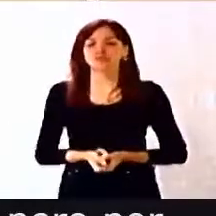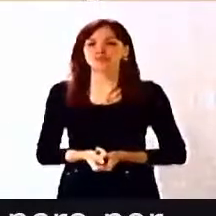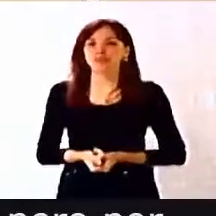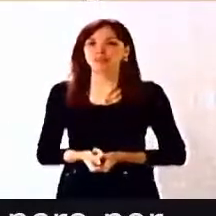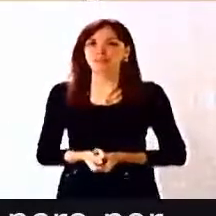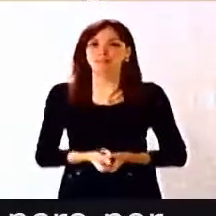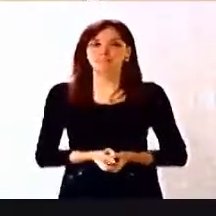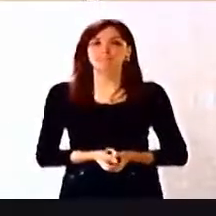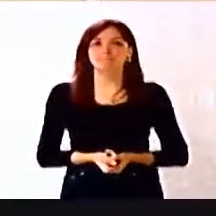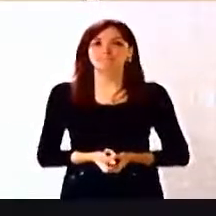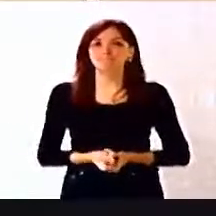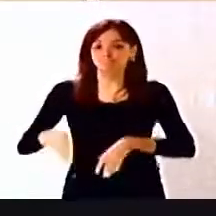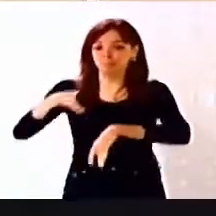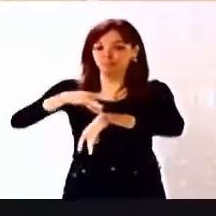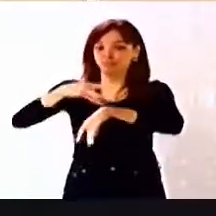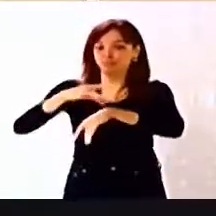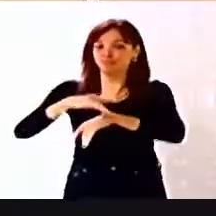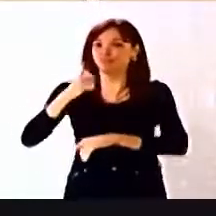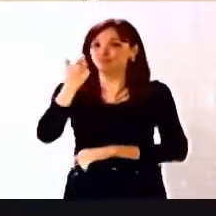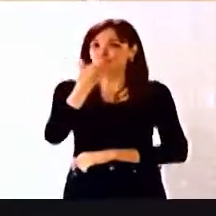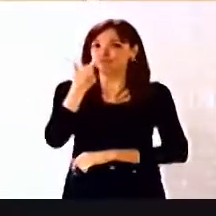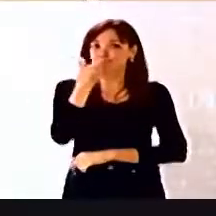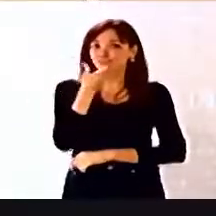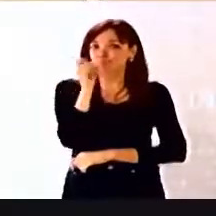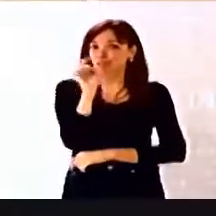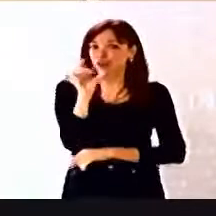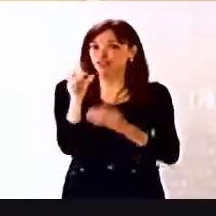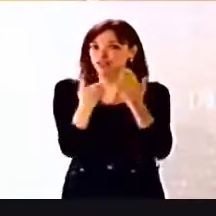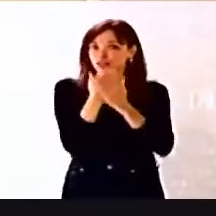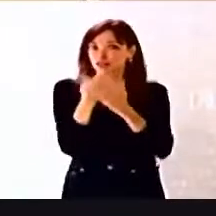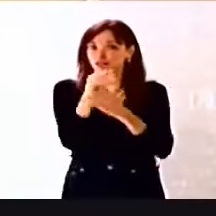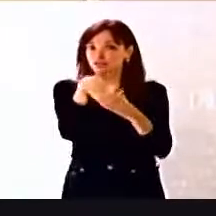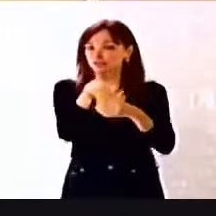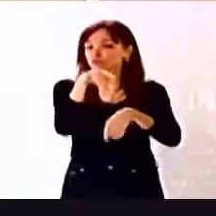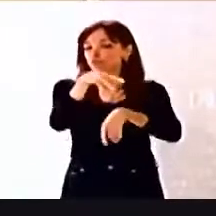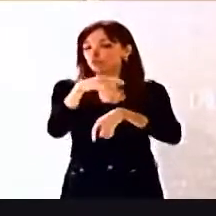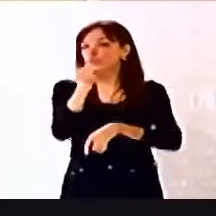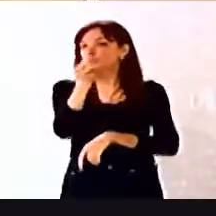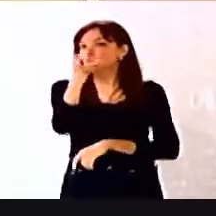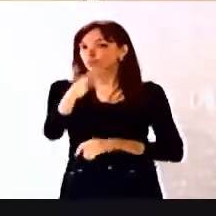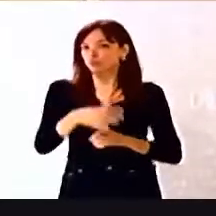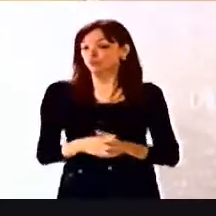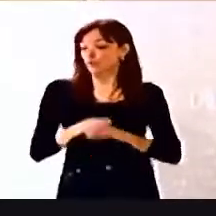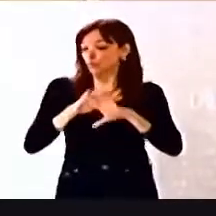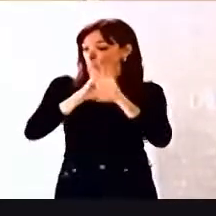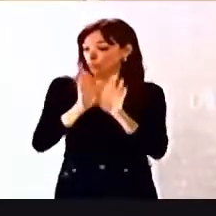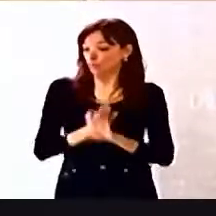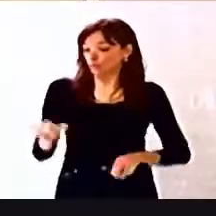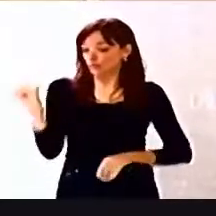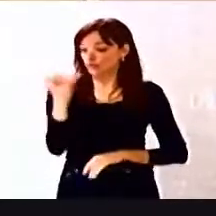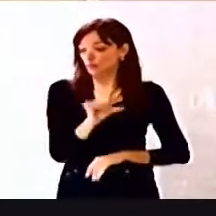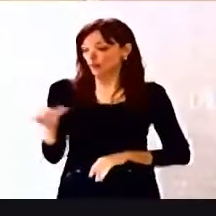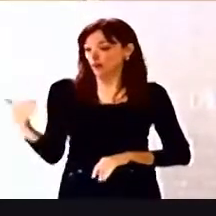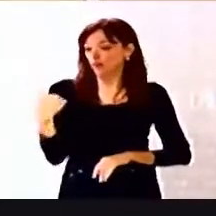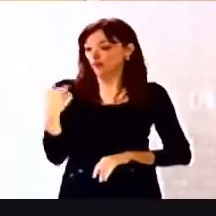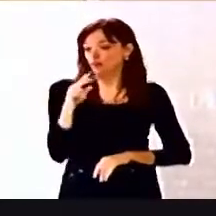La incidencia acumulada a los 14 días en el día de hoy, si le decía que en la última semana ha sido de